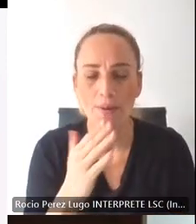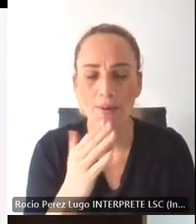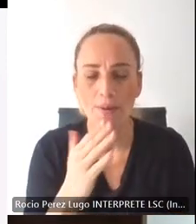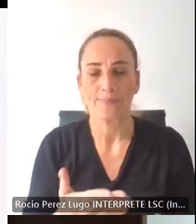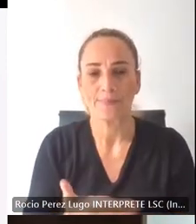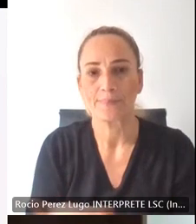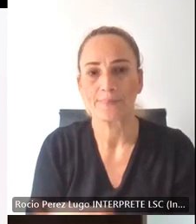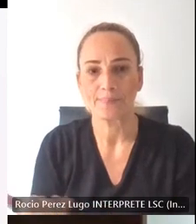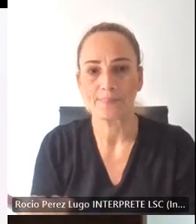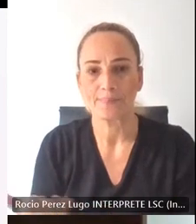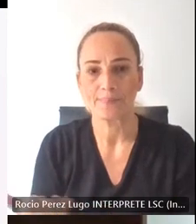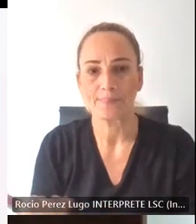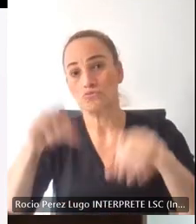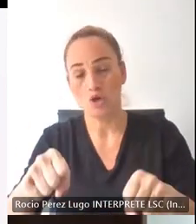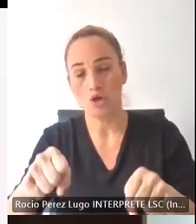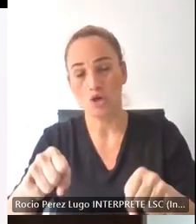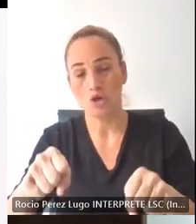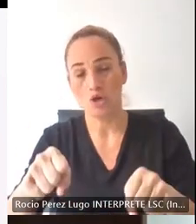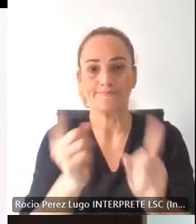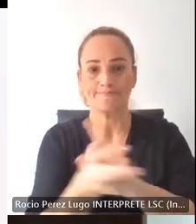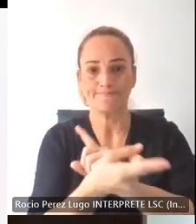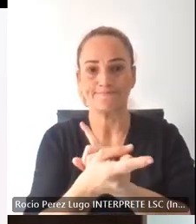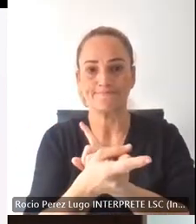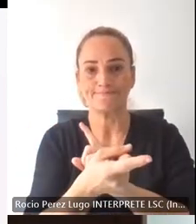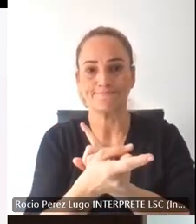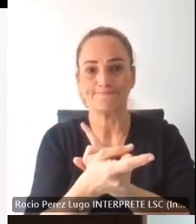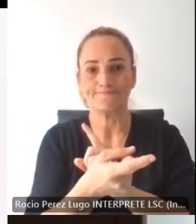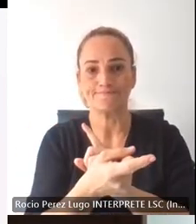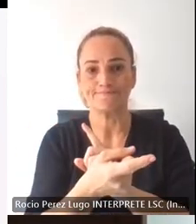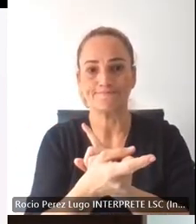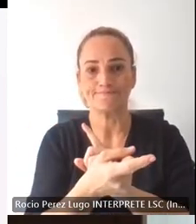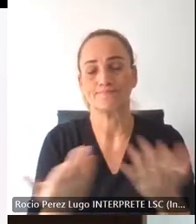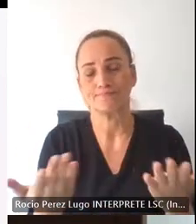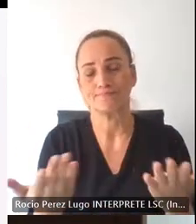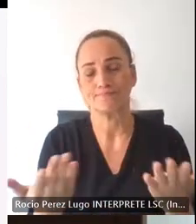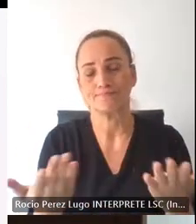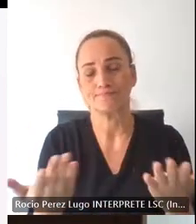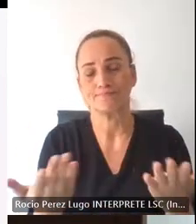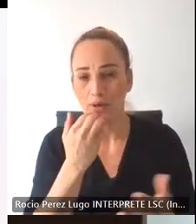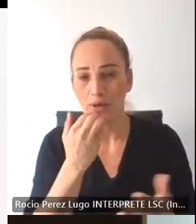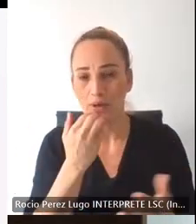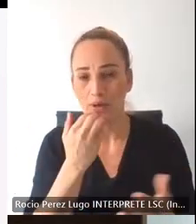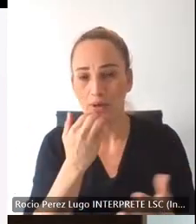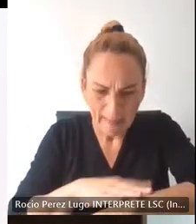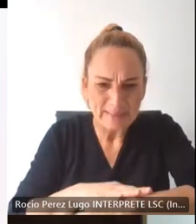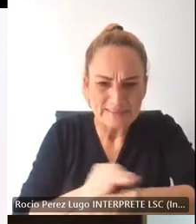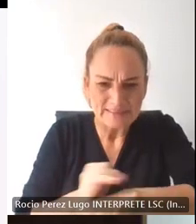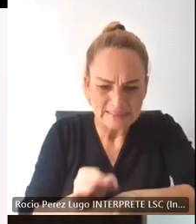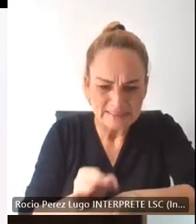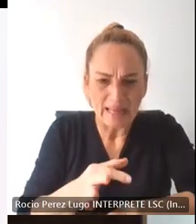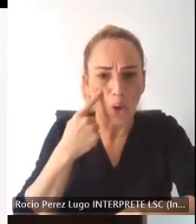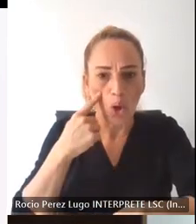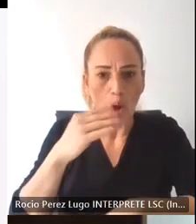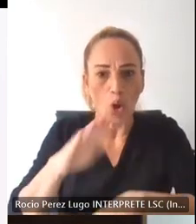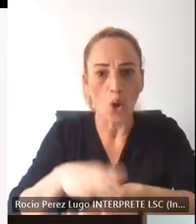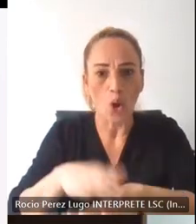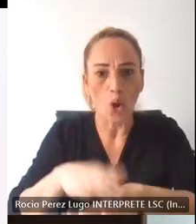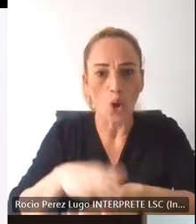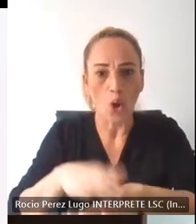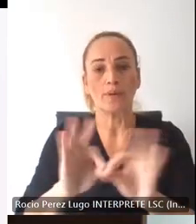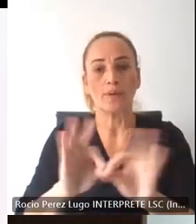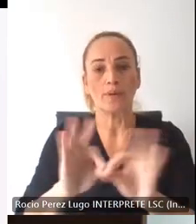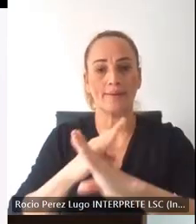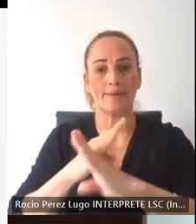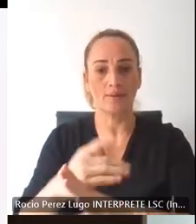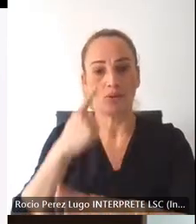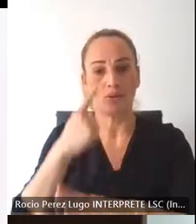esto podría llegar a generar pues quemaduras, pero puede ser incluso de primer grado, puede ser algo leve, pero la idea es no tener ninguna afectación. Por